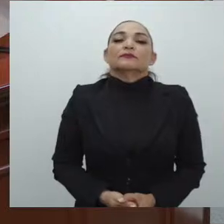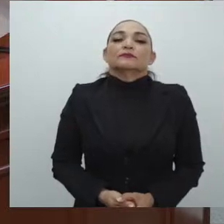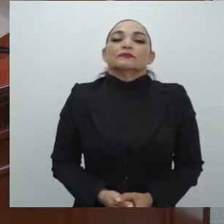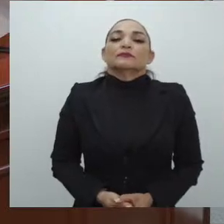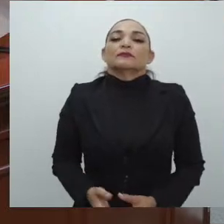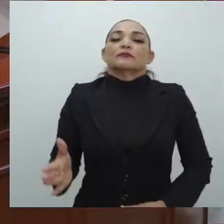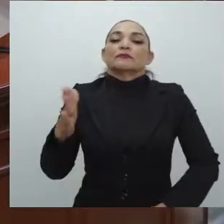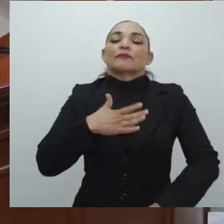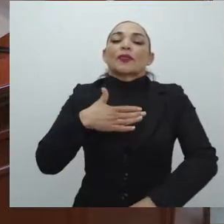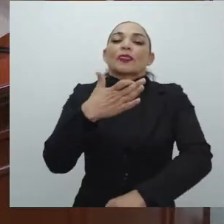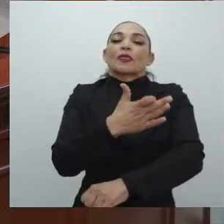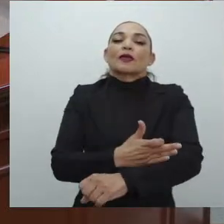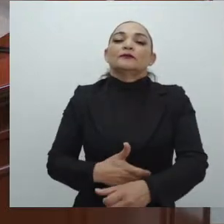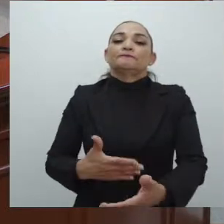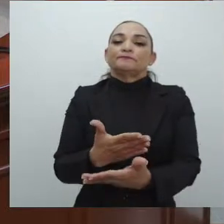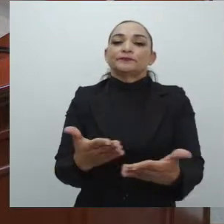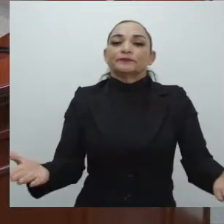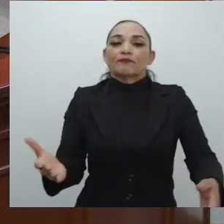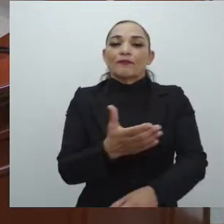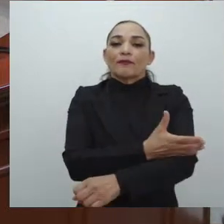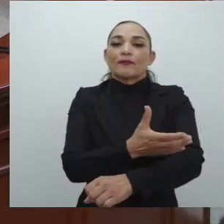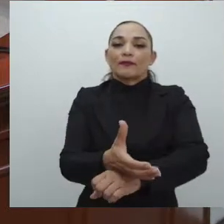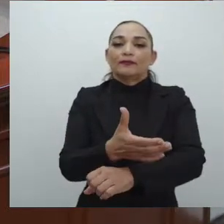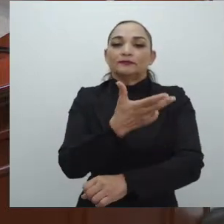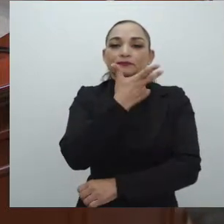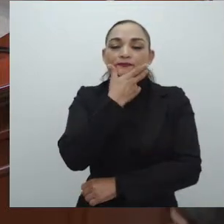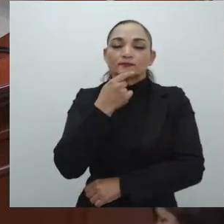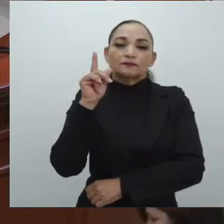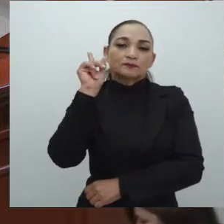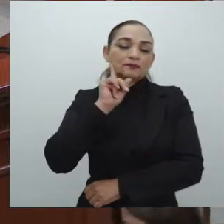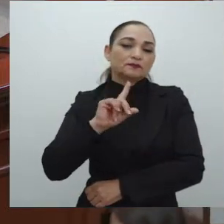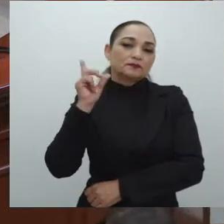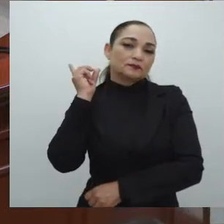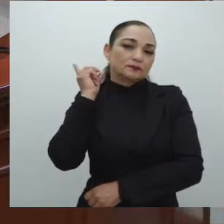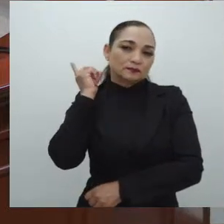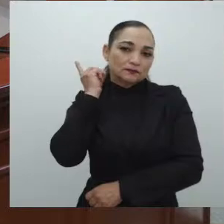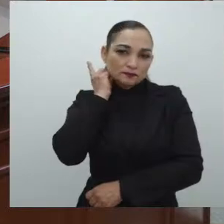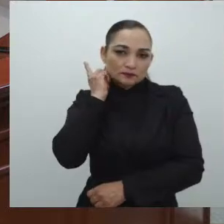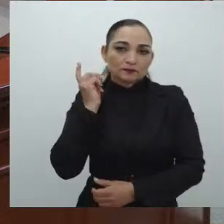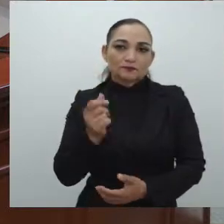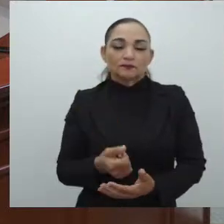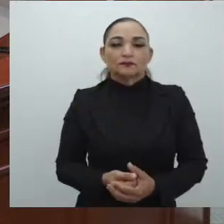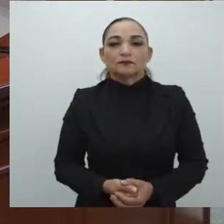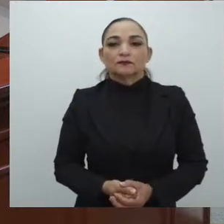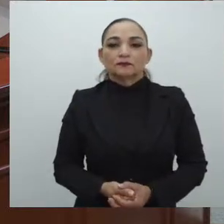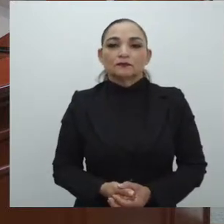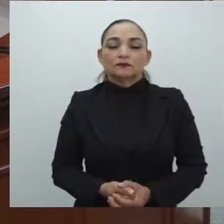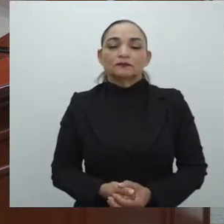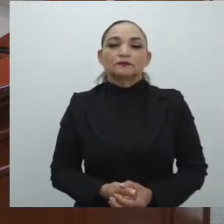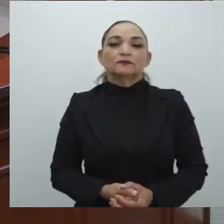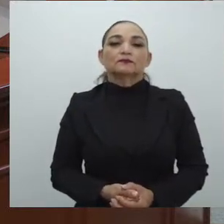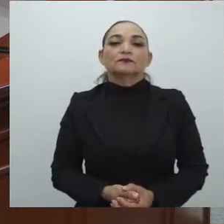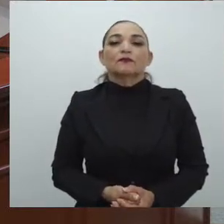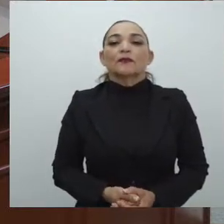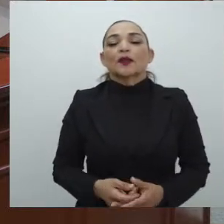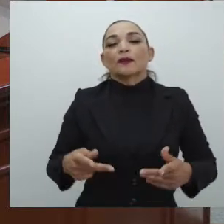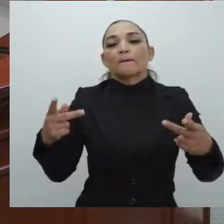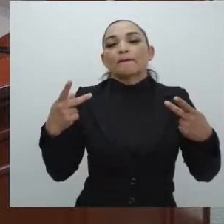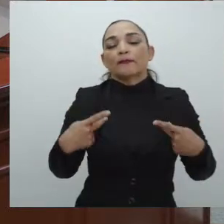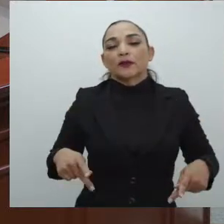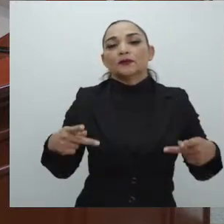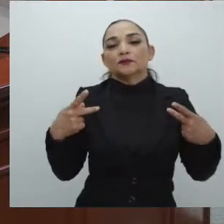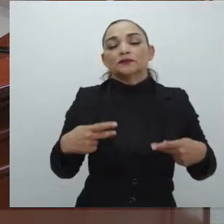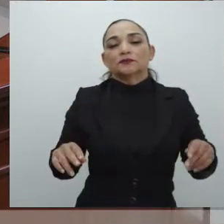Muy buenas tardes, compañeros, diputadas y diputados, público